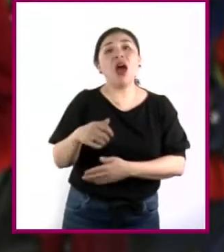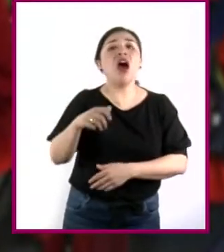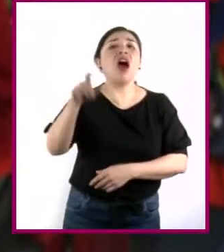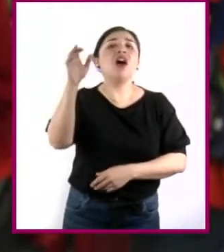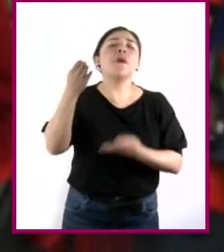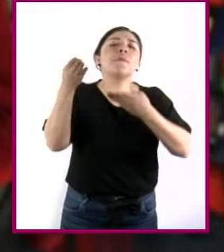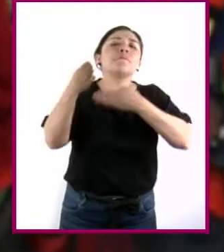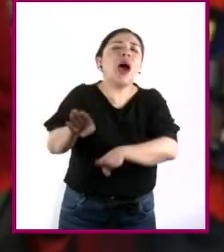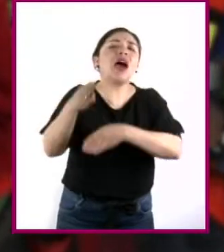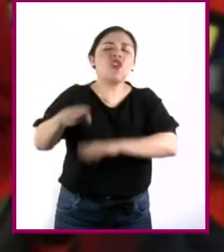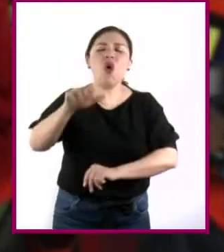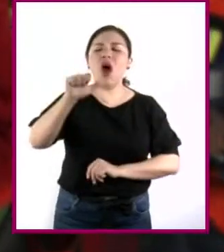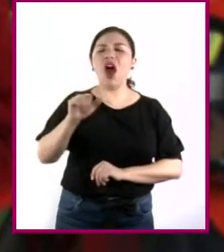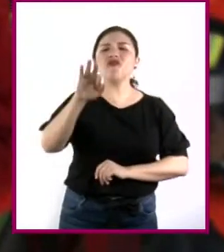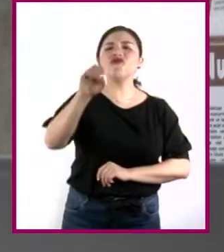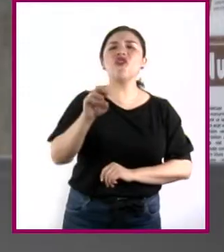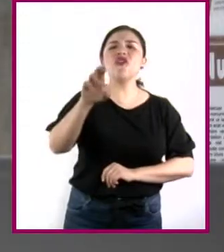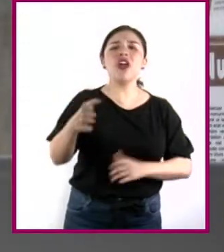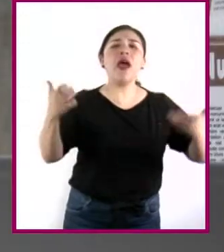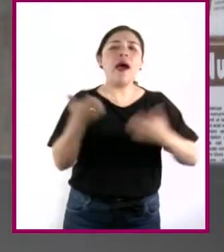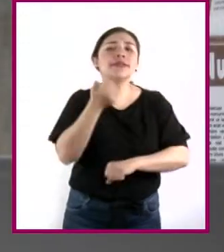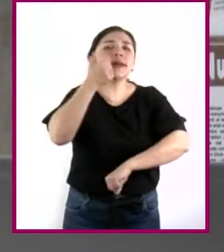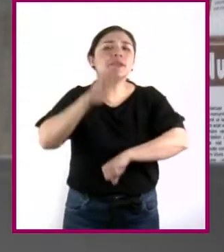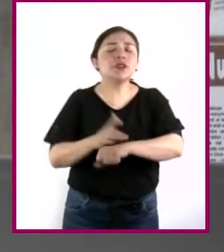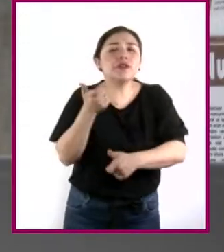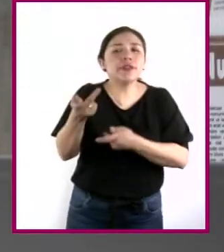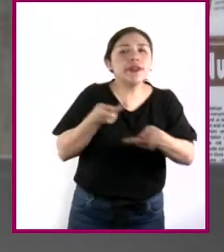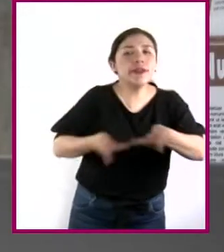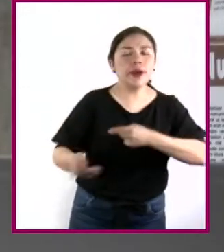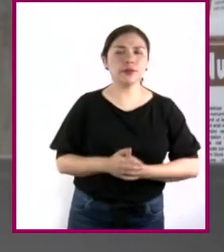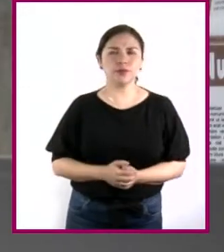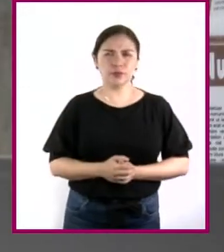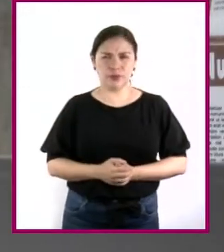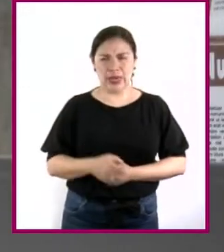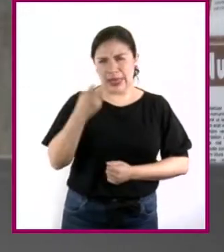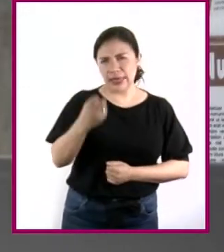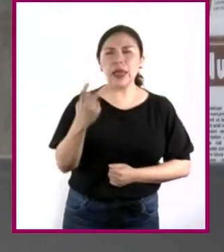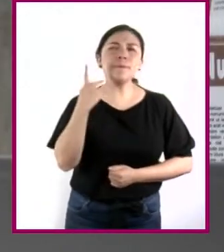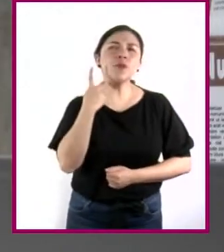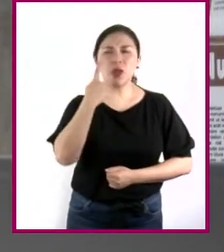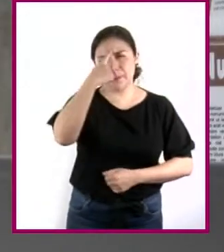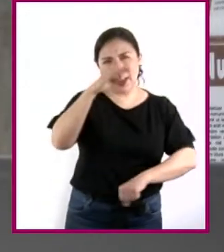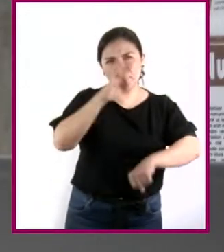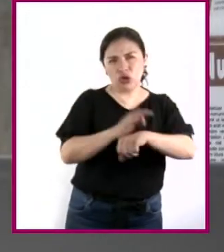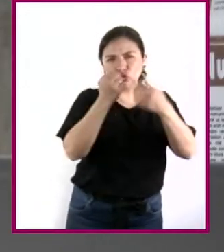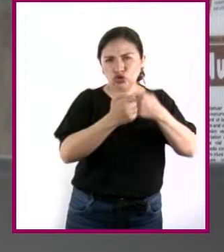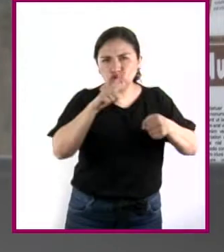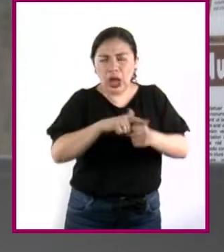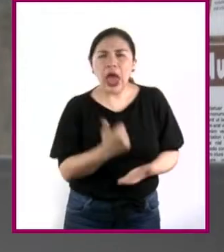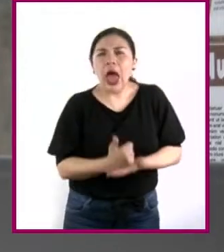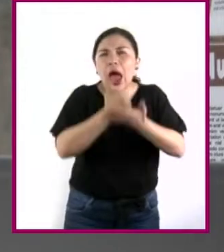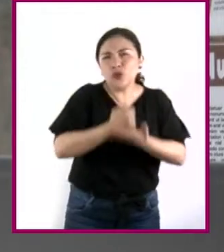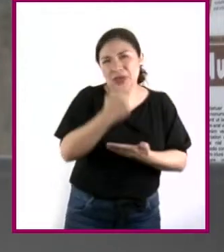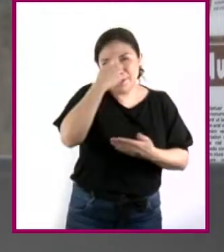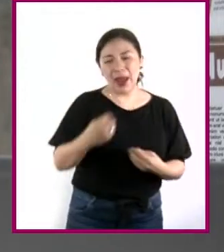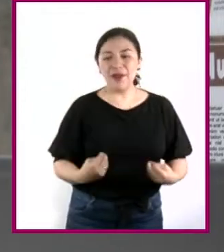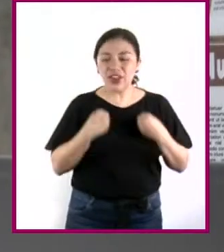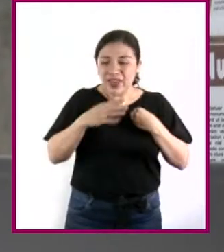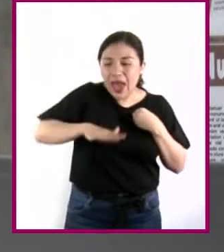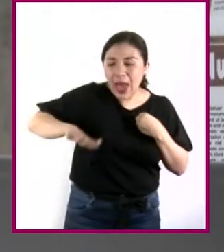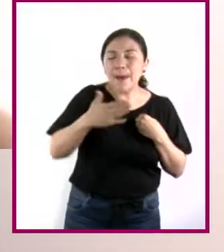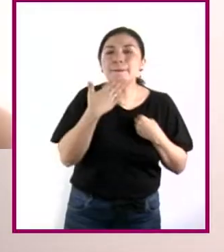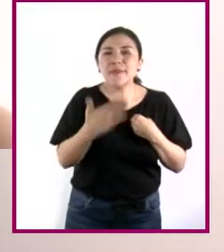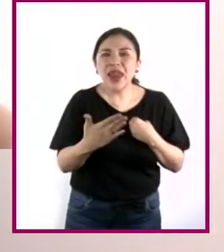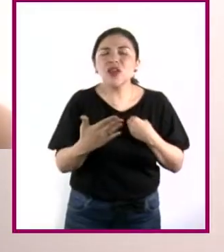para el retiro, las famosas AFORES, ¿no? ¿De qué manera las políticas de protección social ayudan a un mejor estado de bienestar en la